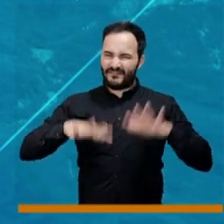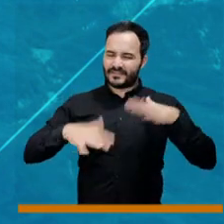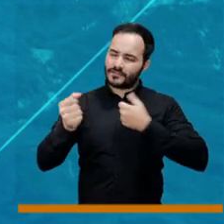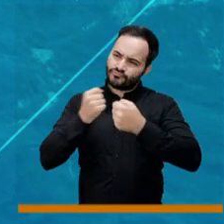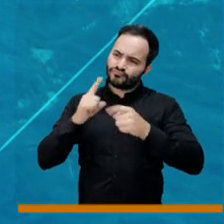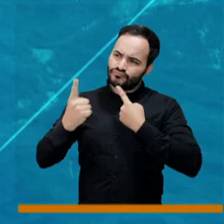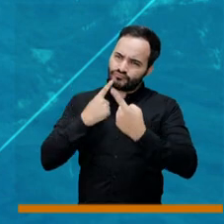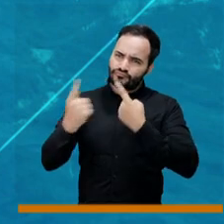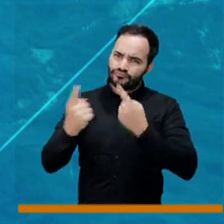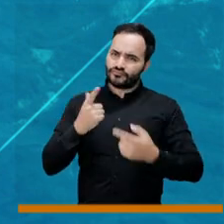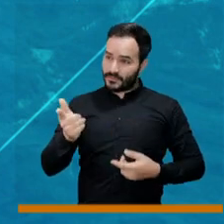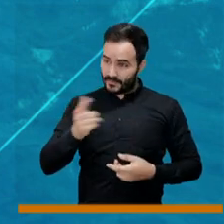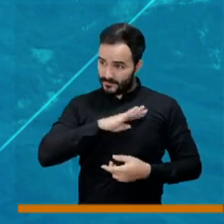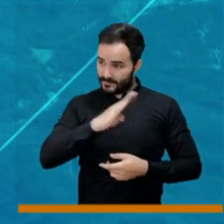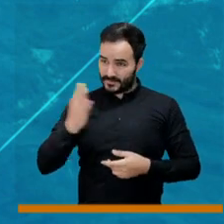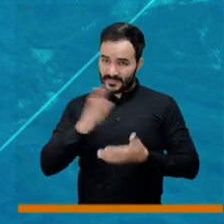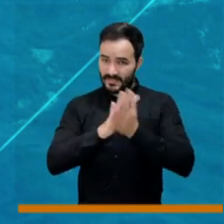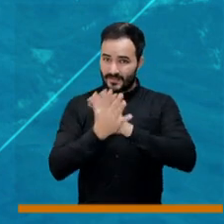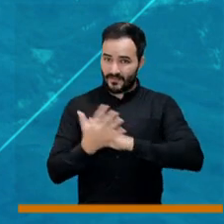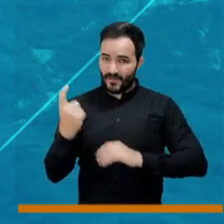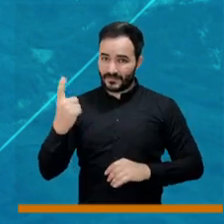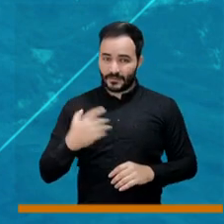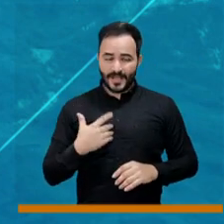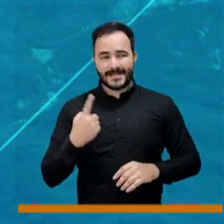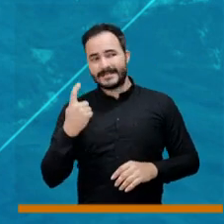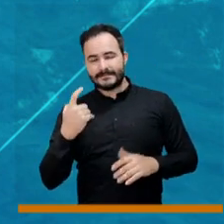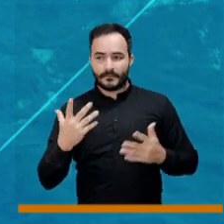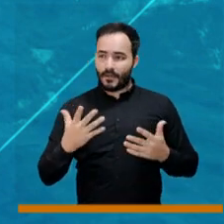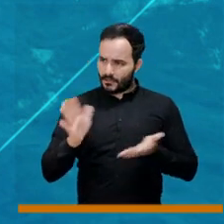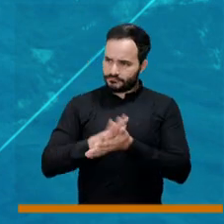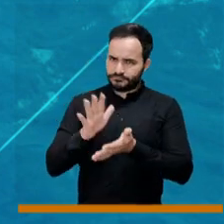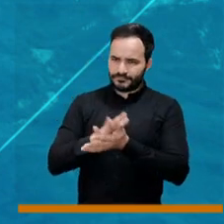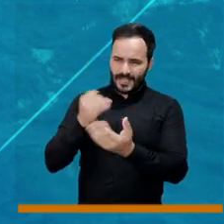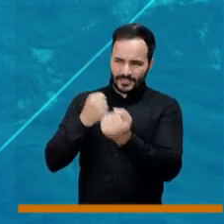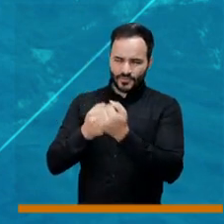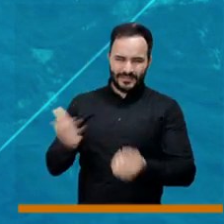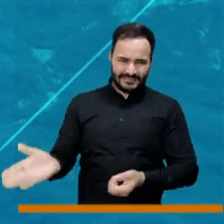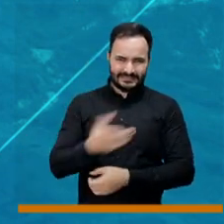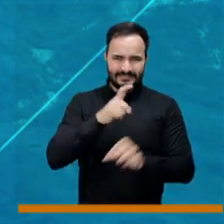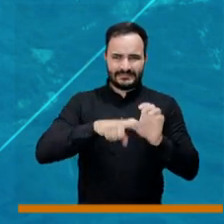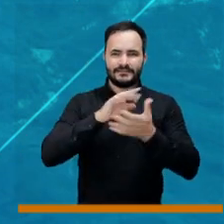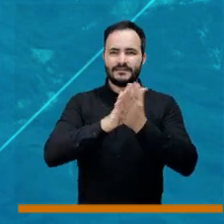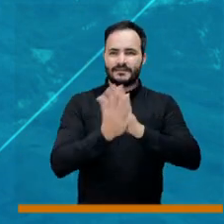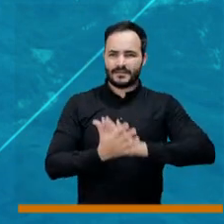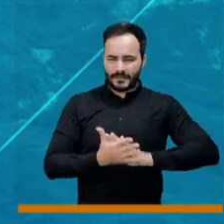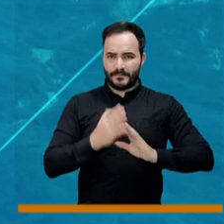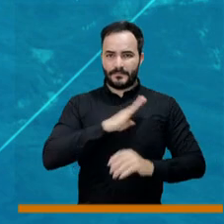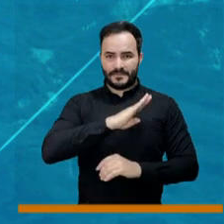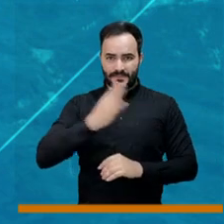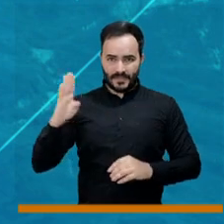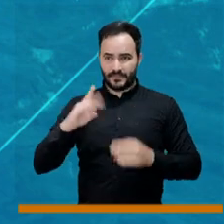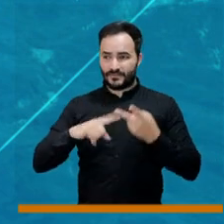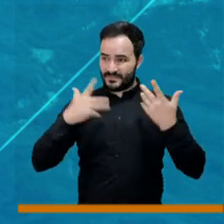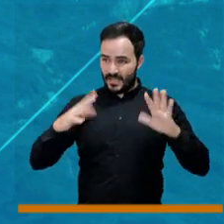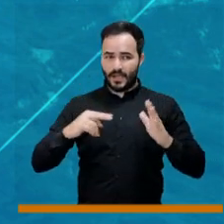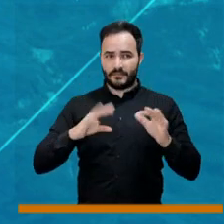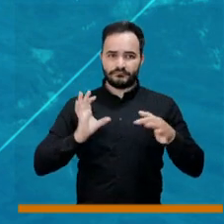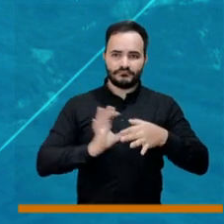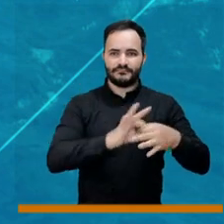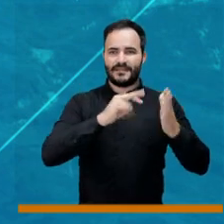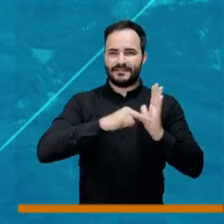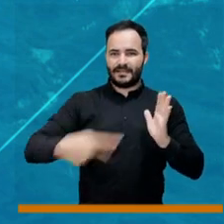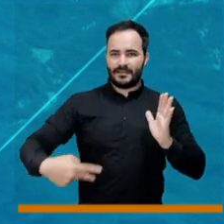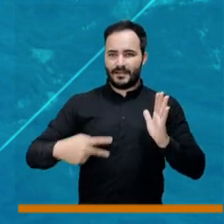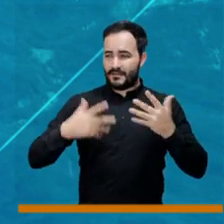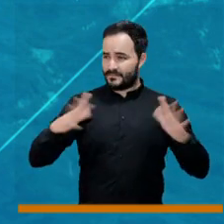trabajar con nosotros les preguntamos, ¿terminaron bachillerato? Si no, también les colaboramos con el bachillerato, hacen la técnica y si se gradúan con